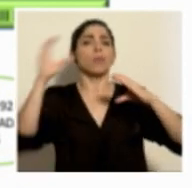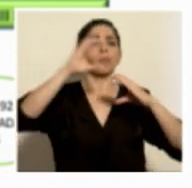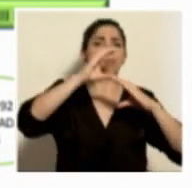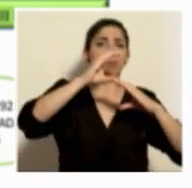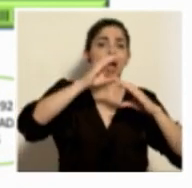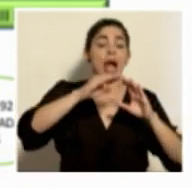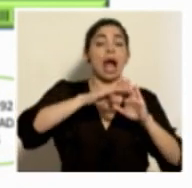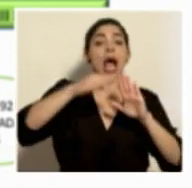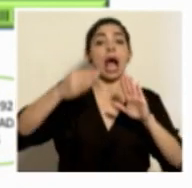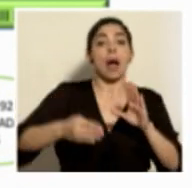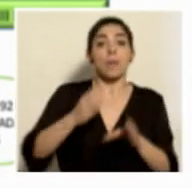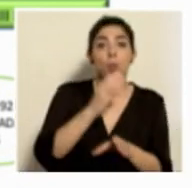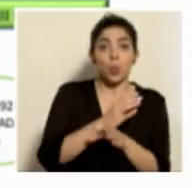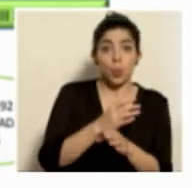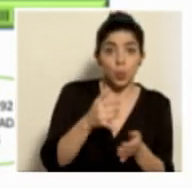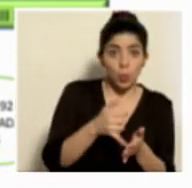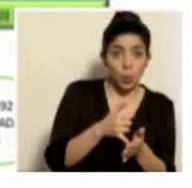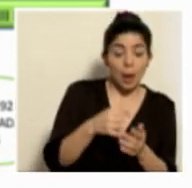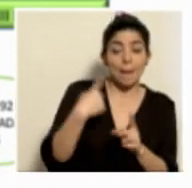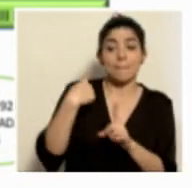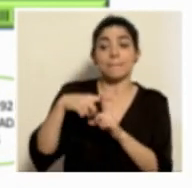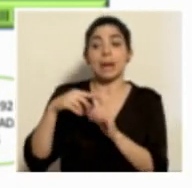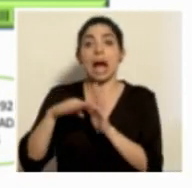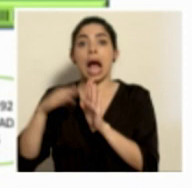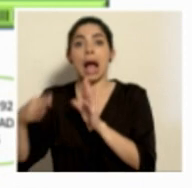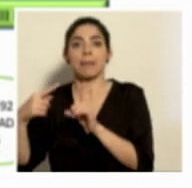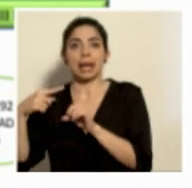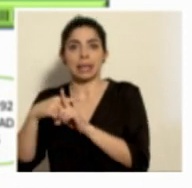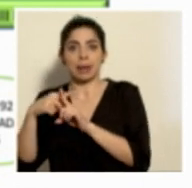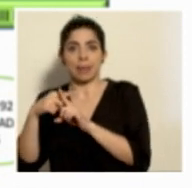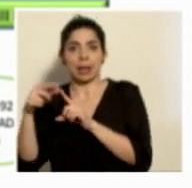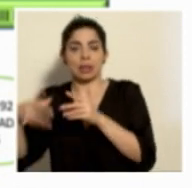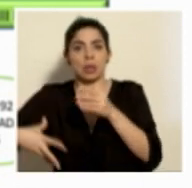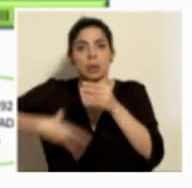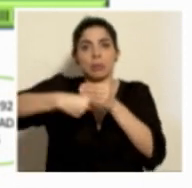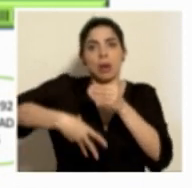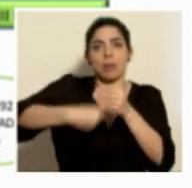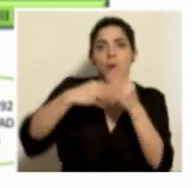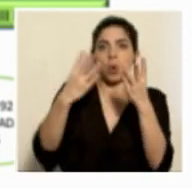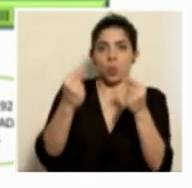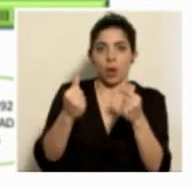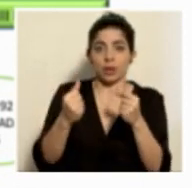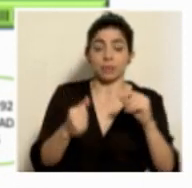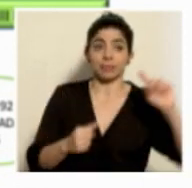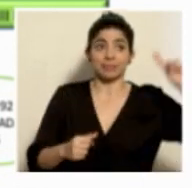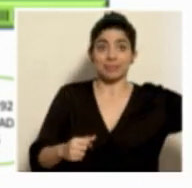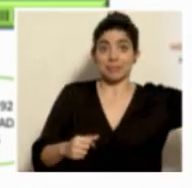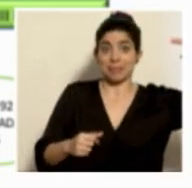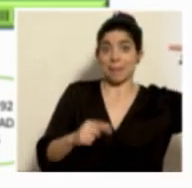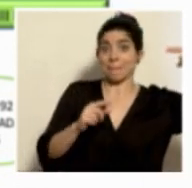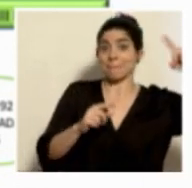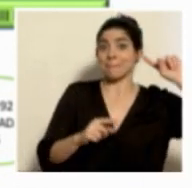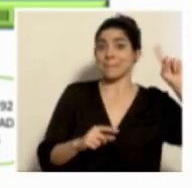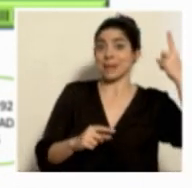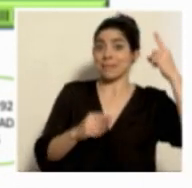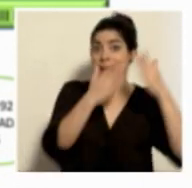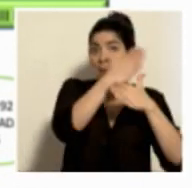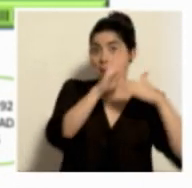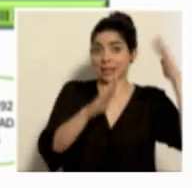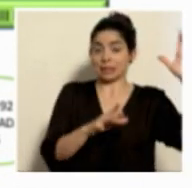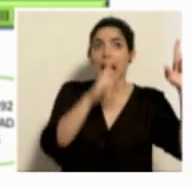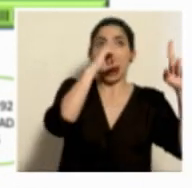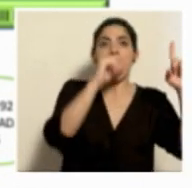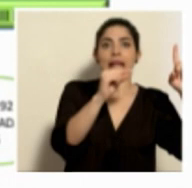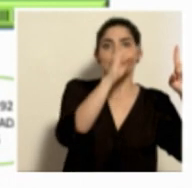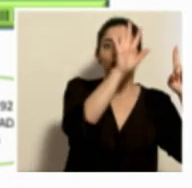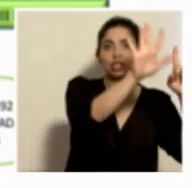camas UCI y camas moderadas. Entonces vemos que en la fase 1 tenemos en el Calderón Guardia 5